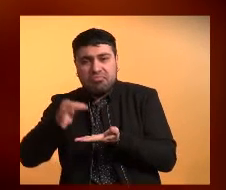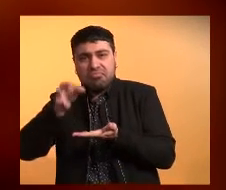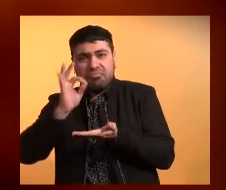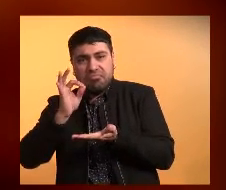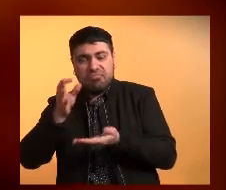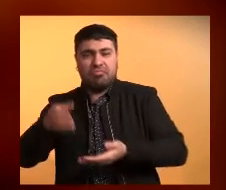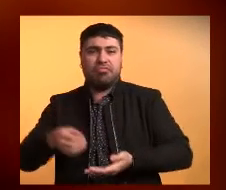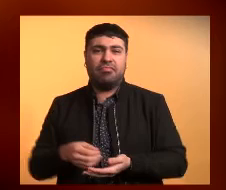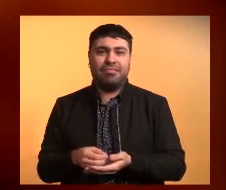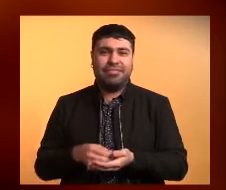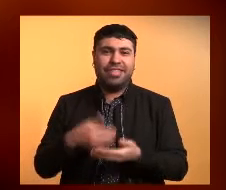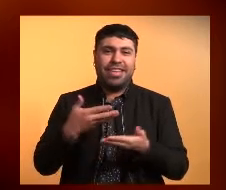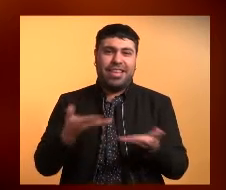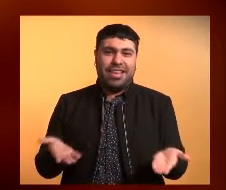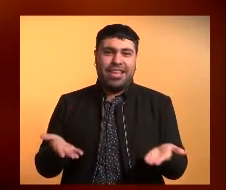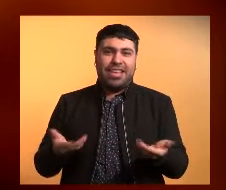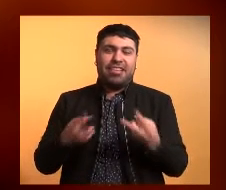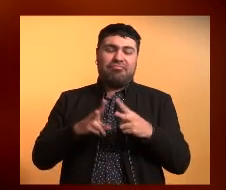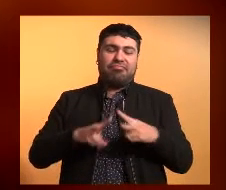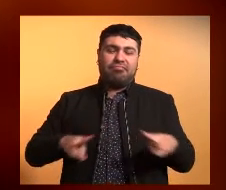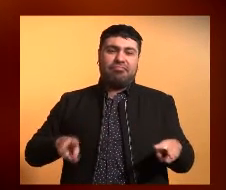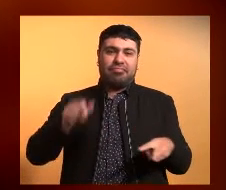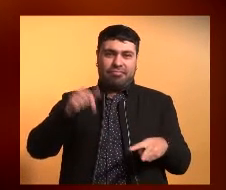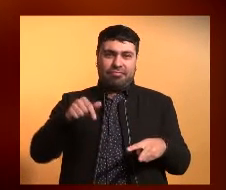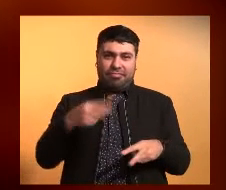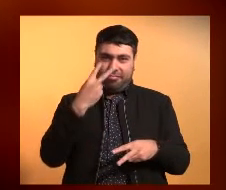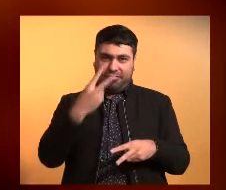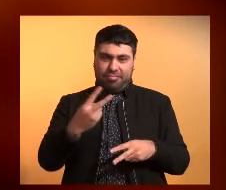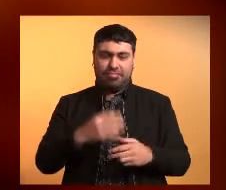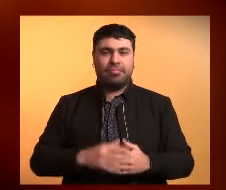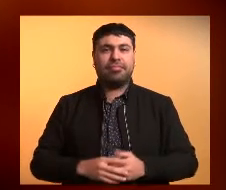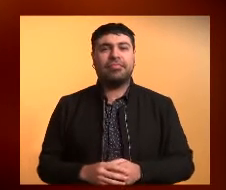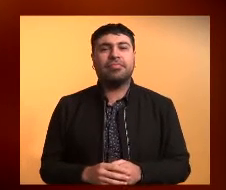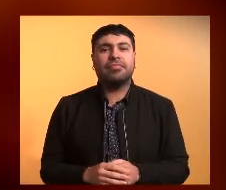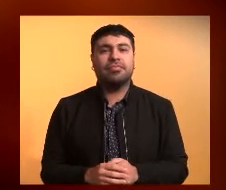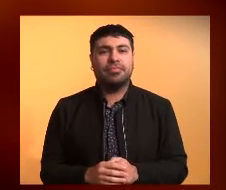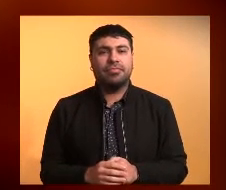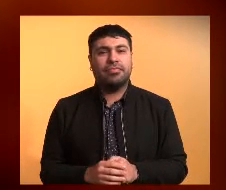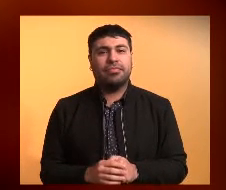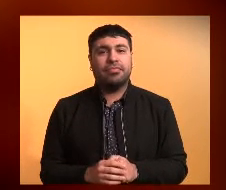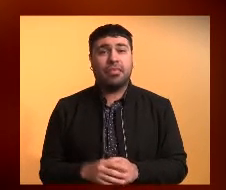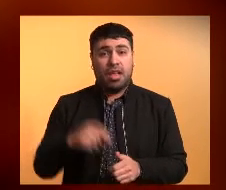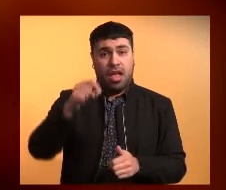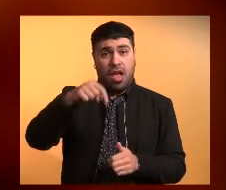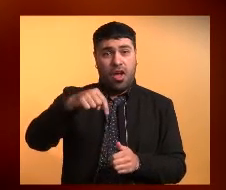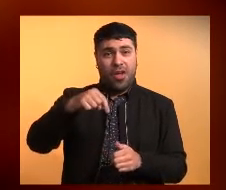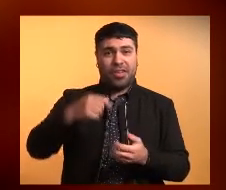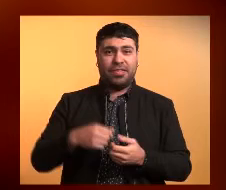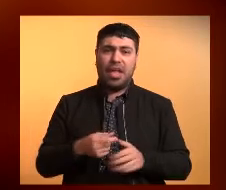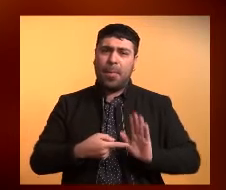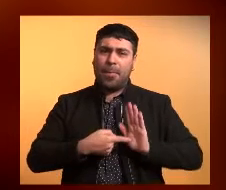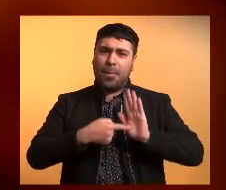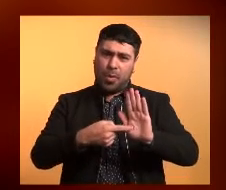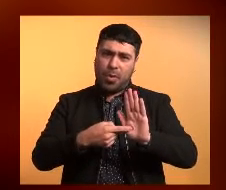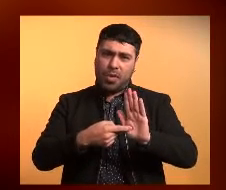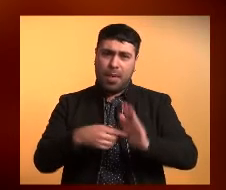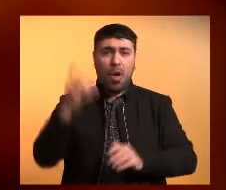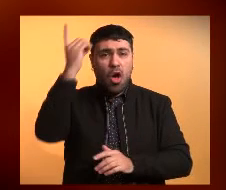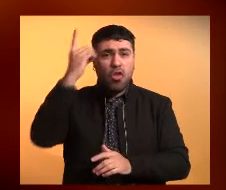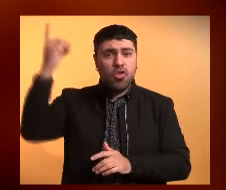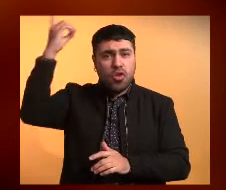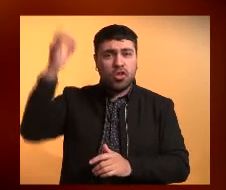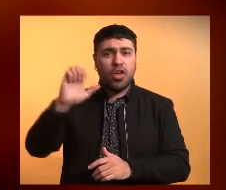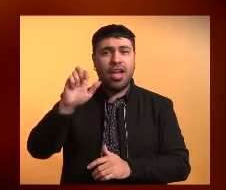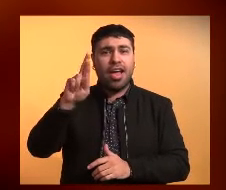a disfrutar esta charla. Hoy contamos con la destacada presencia del doctor Erasmo